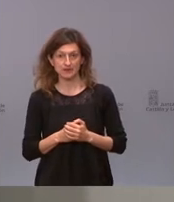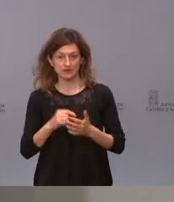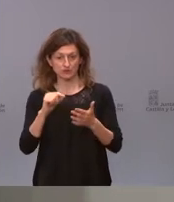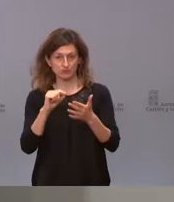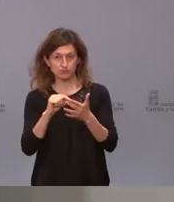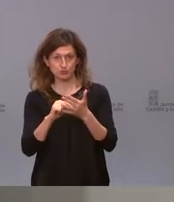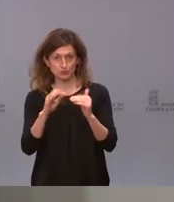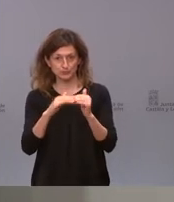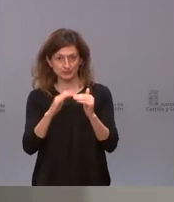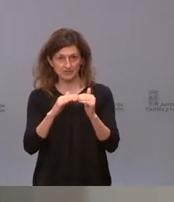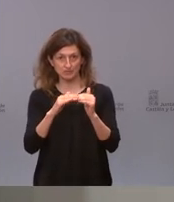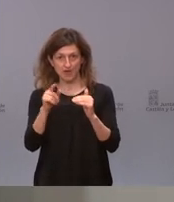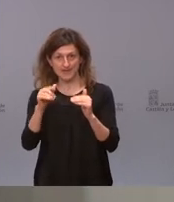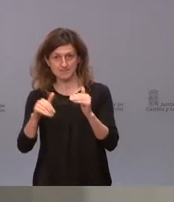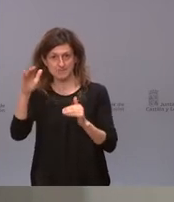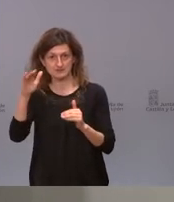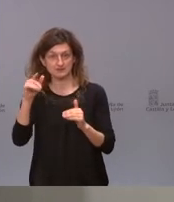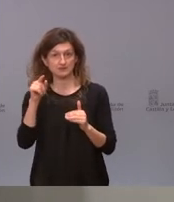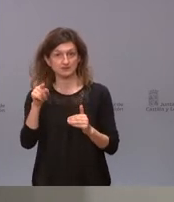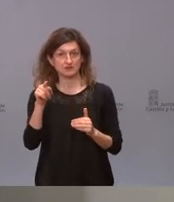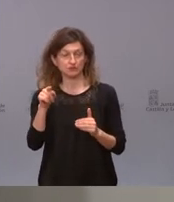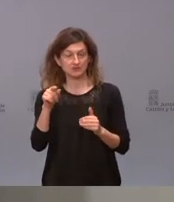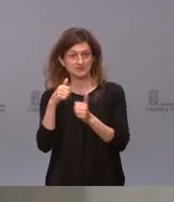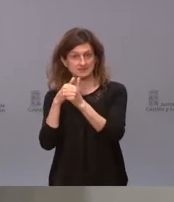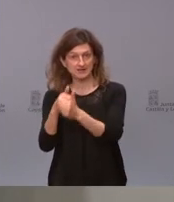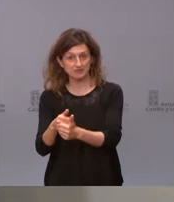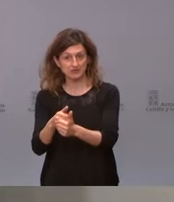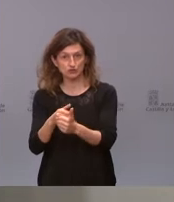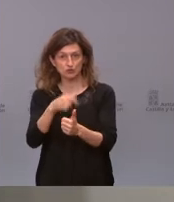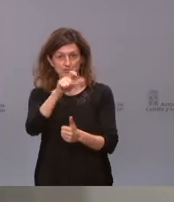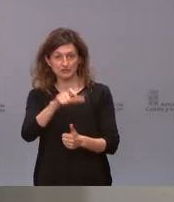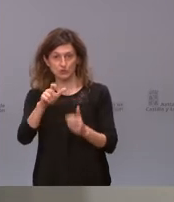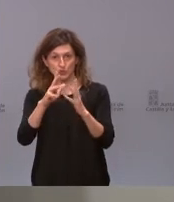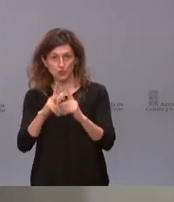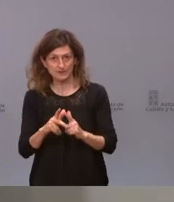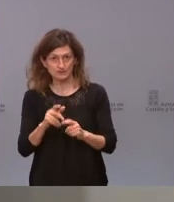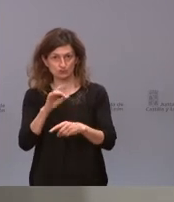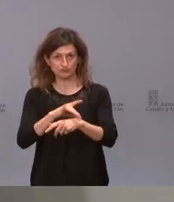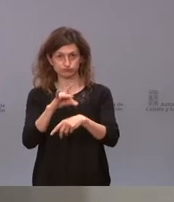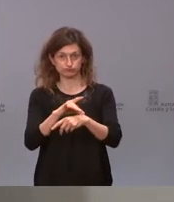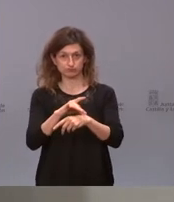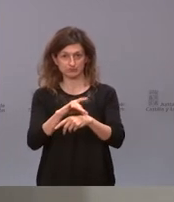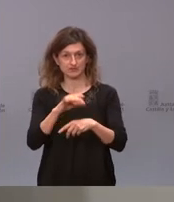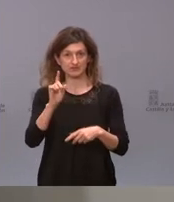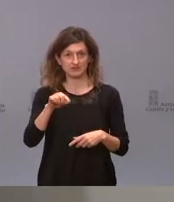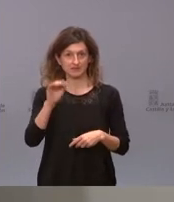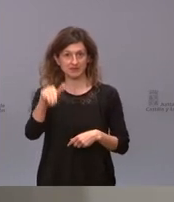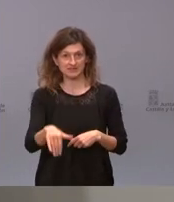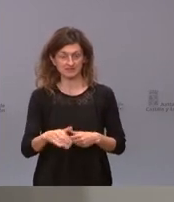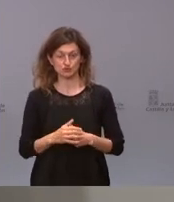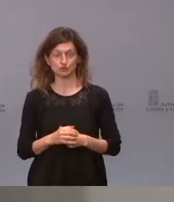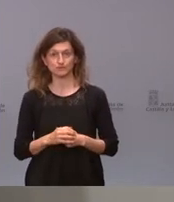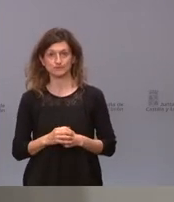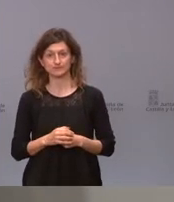son mayores y ahí lo que se hace es más el seguimiento del número de casos que se han producido y la tendencia al descenso entonces